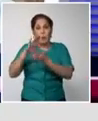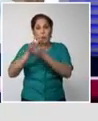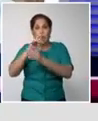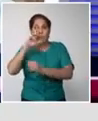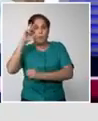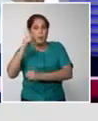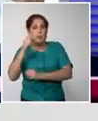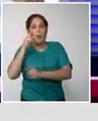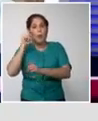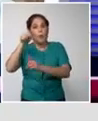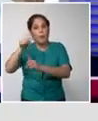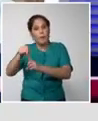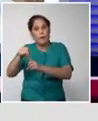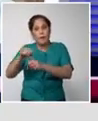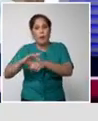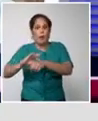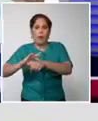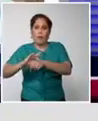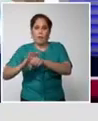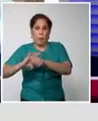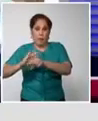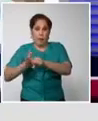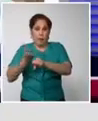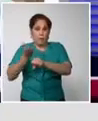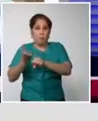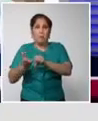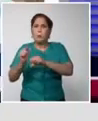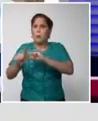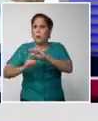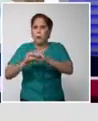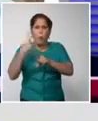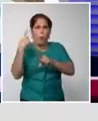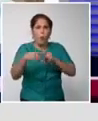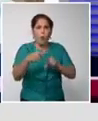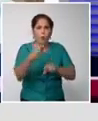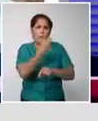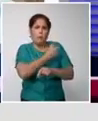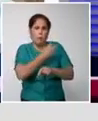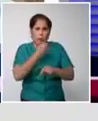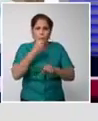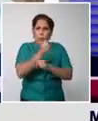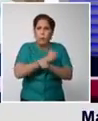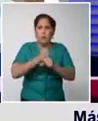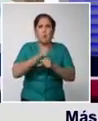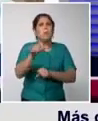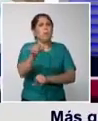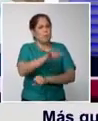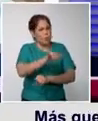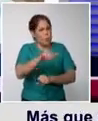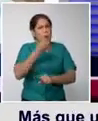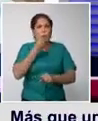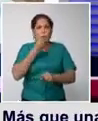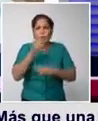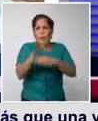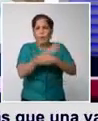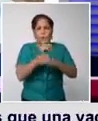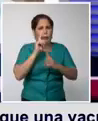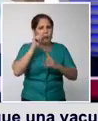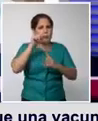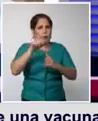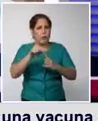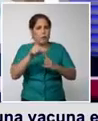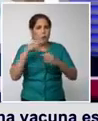este objetivo. Pero no quiere decir que los otros candidatos no se puedan utilizar también con este objetivo, por lo que no hay por